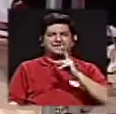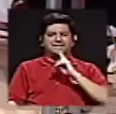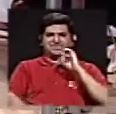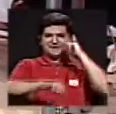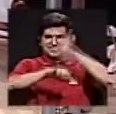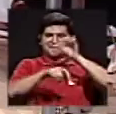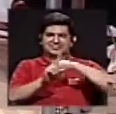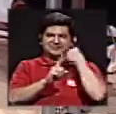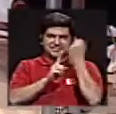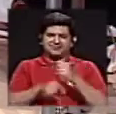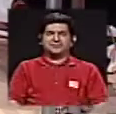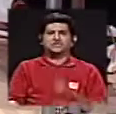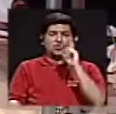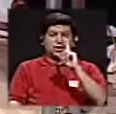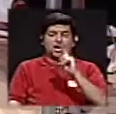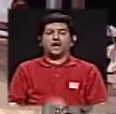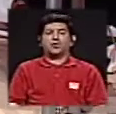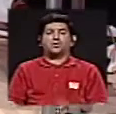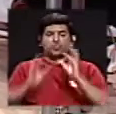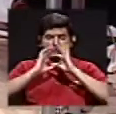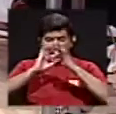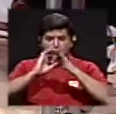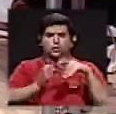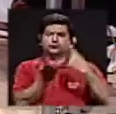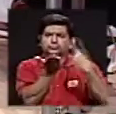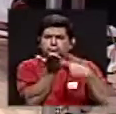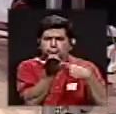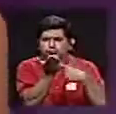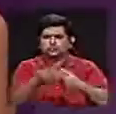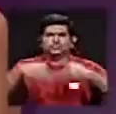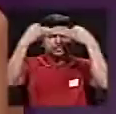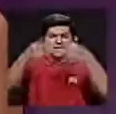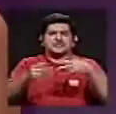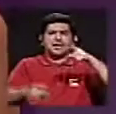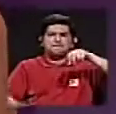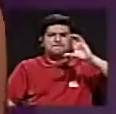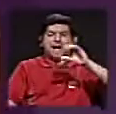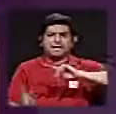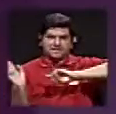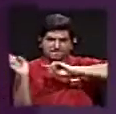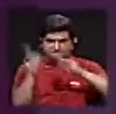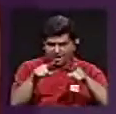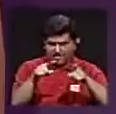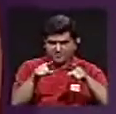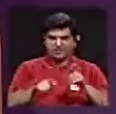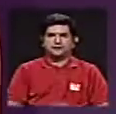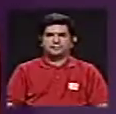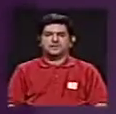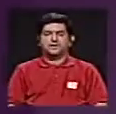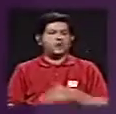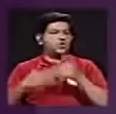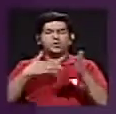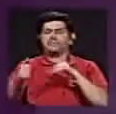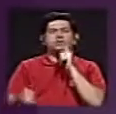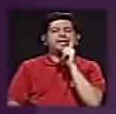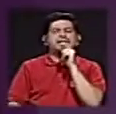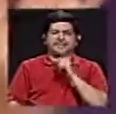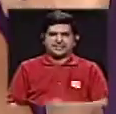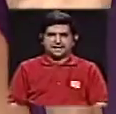montó la cosa para ir en una coalición se discutió el tema y se decidió que si el pac iba con con quien fuera el pac